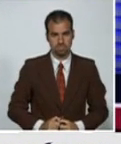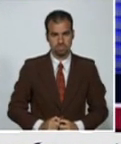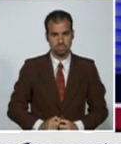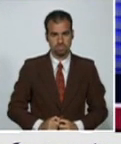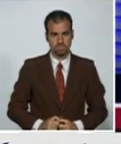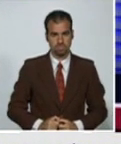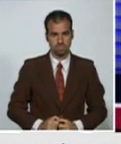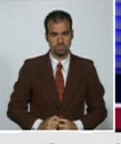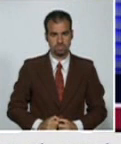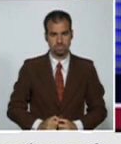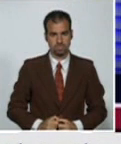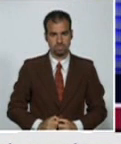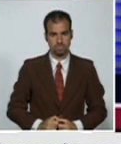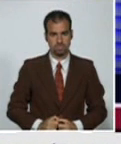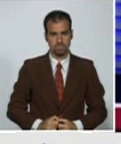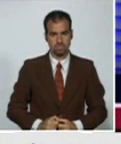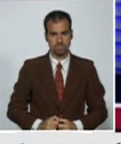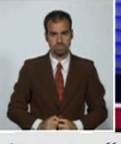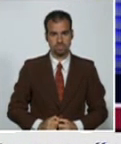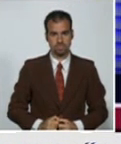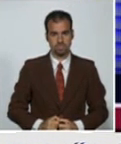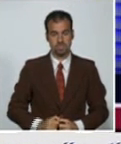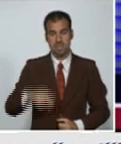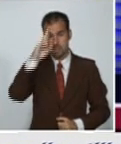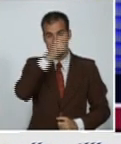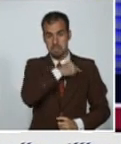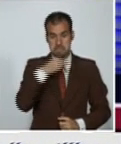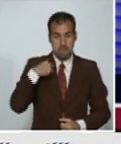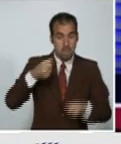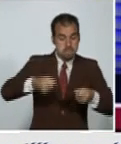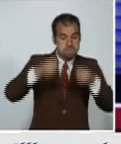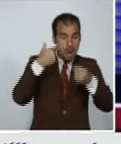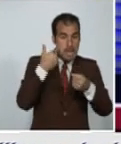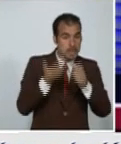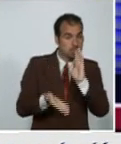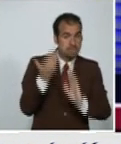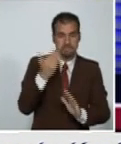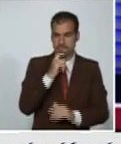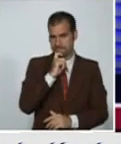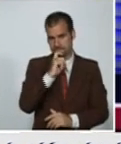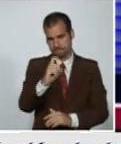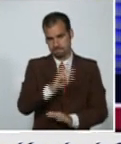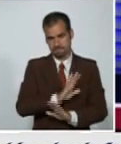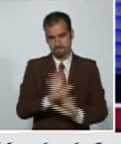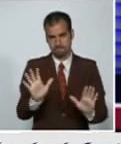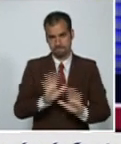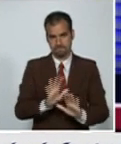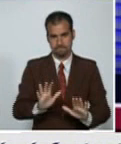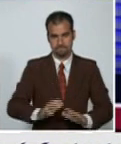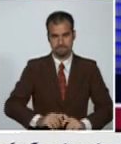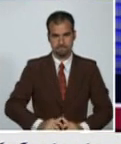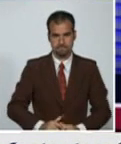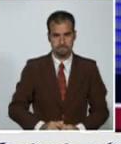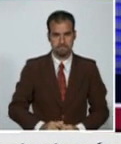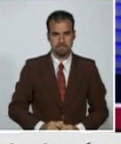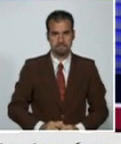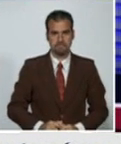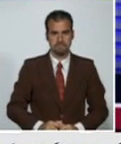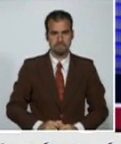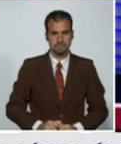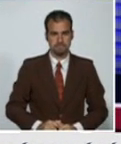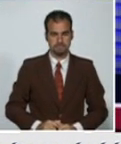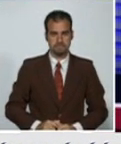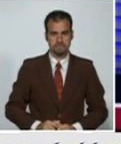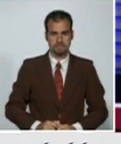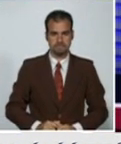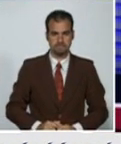determinado, de la cual no fue posible su recuperación, no obstante las maniobras de reanimación que se aplicaron para